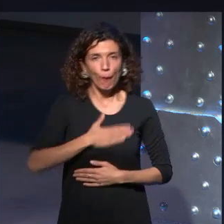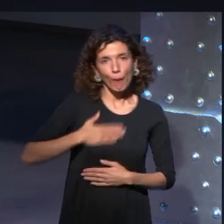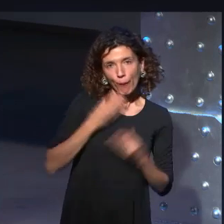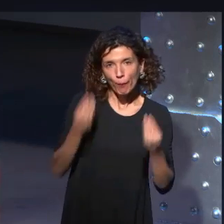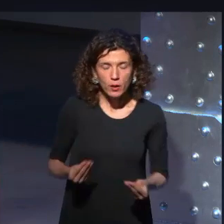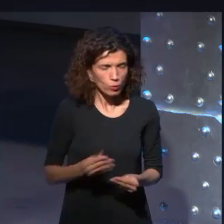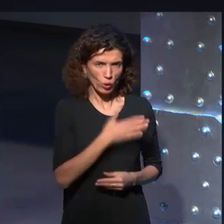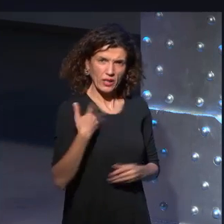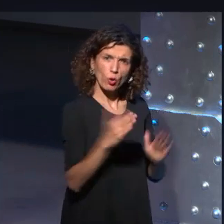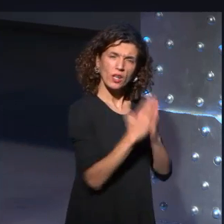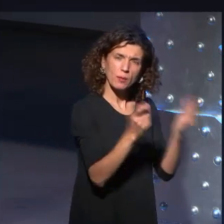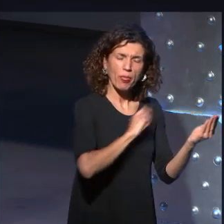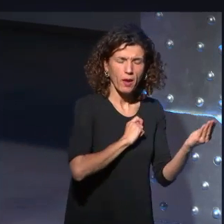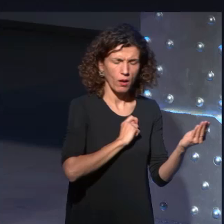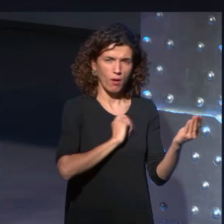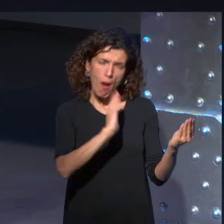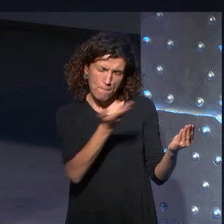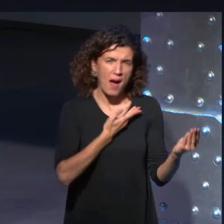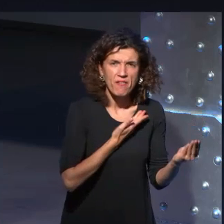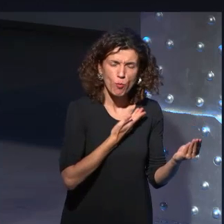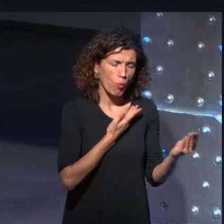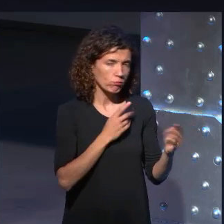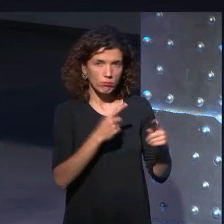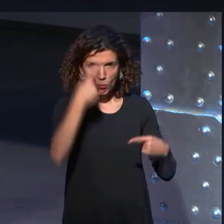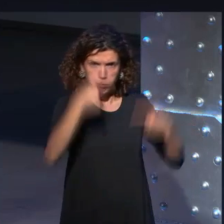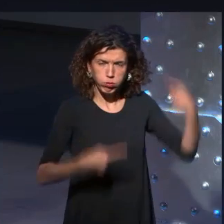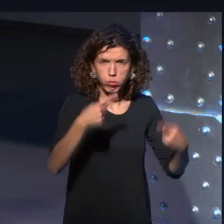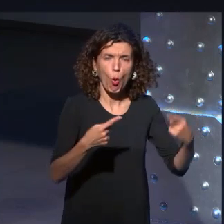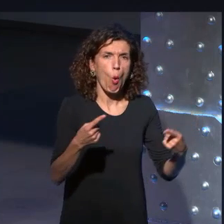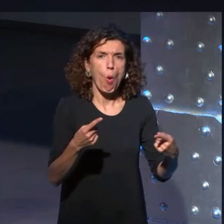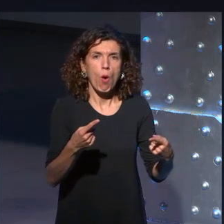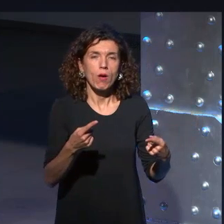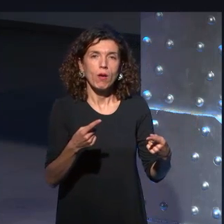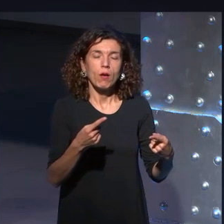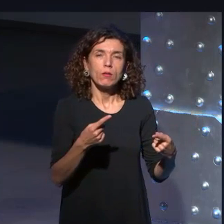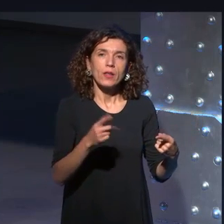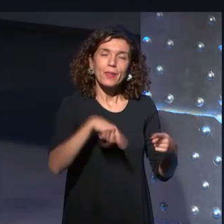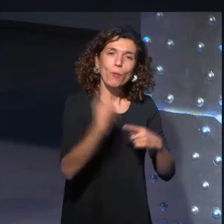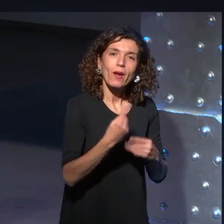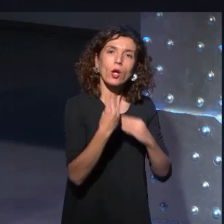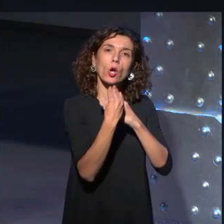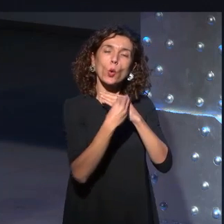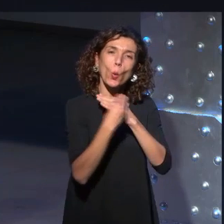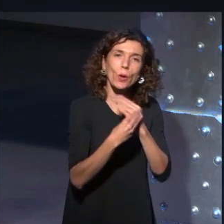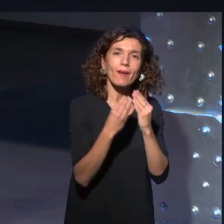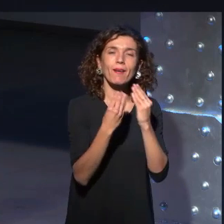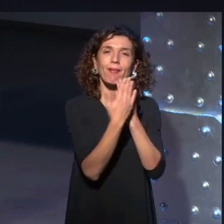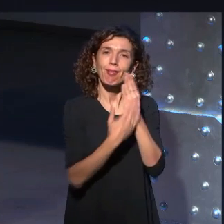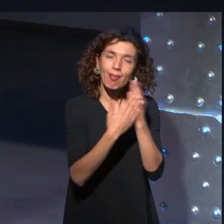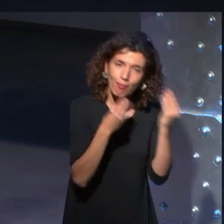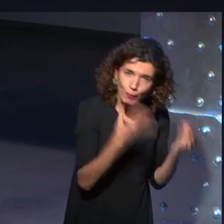quiero que de repente te muerda, te corte, ¿no? Y luego te cure. Pero no quiero un